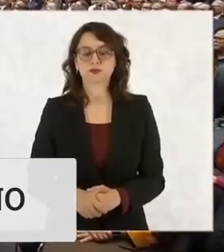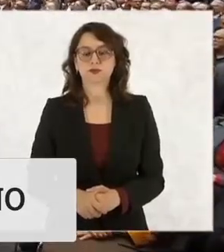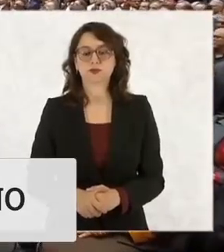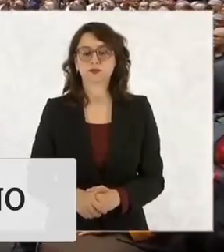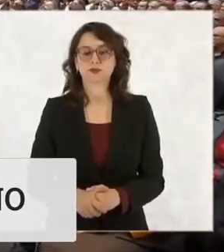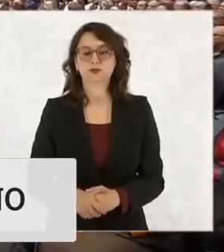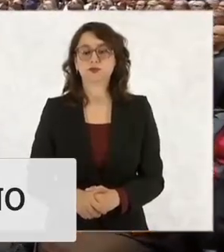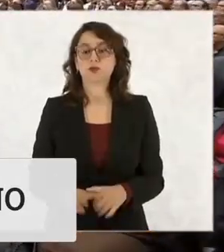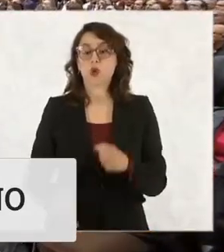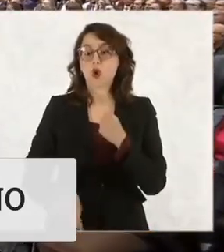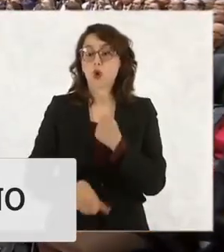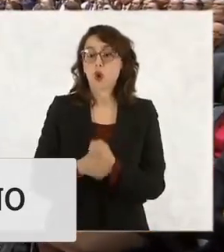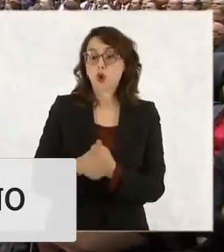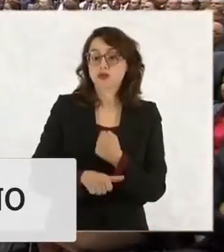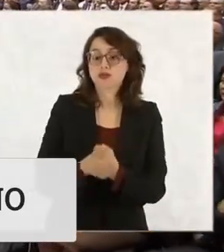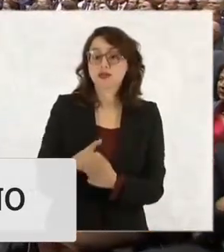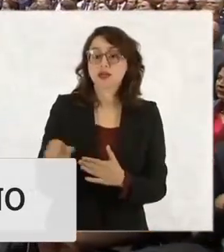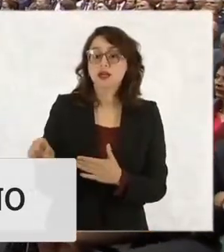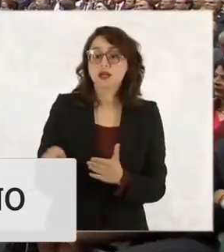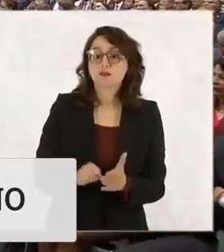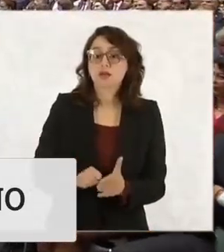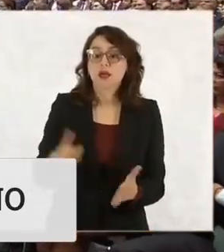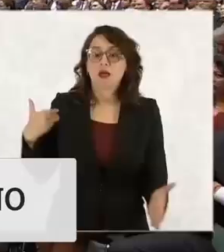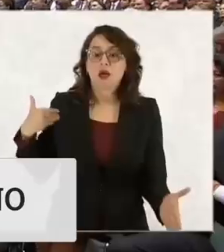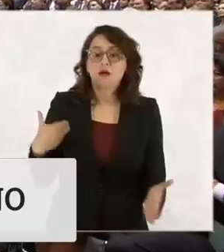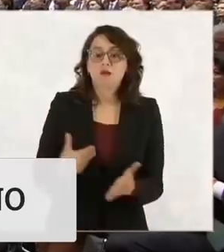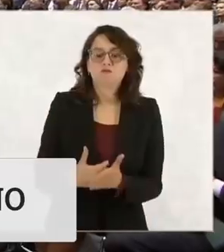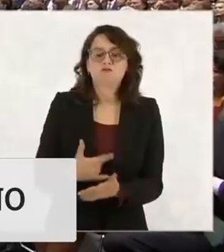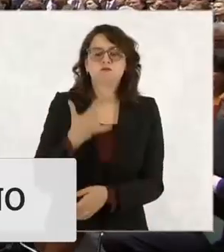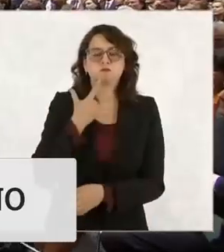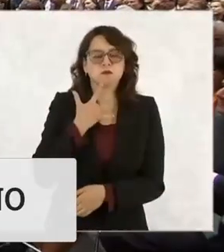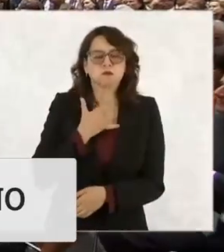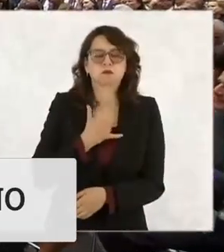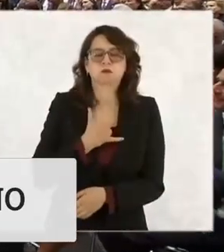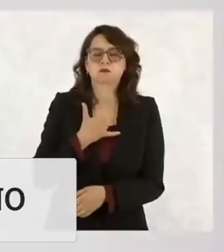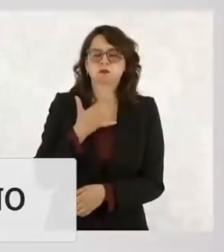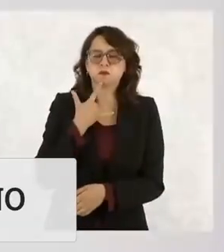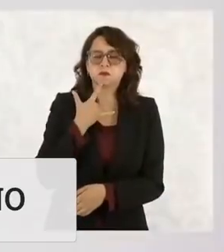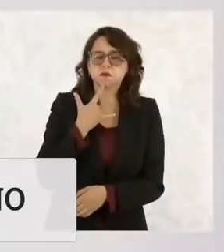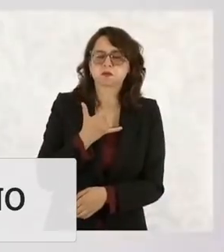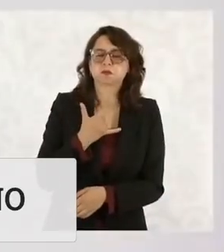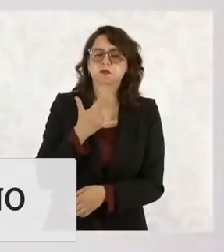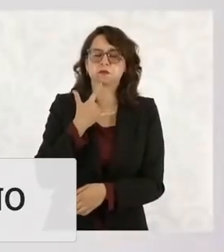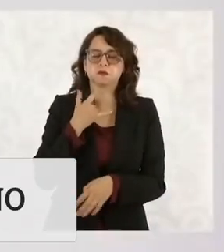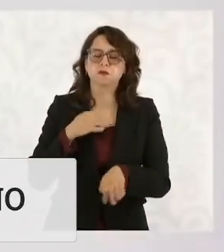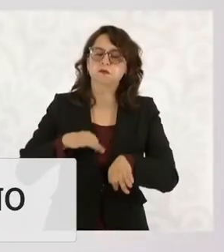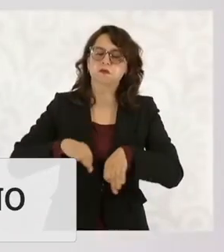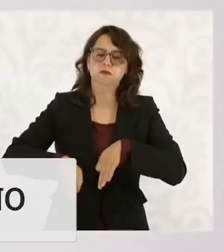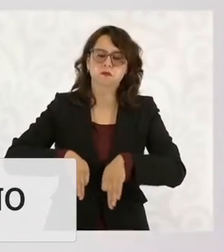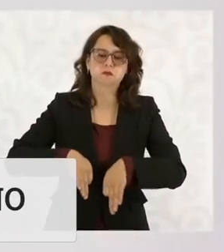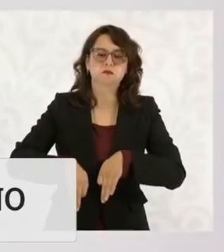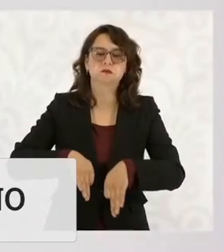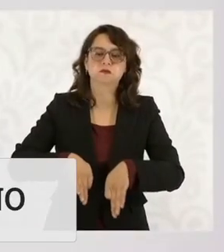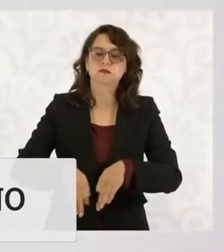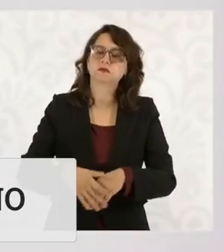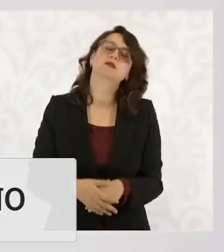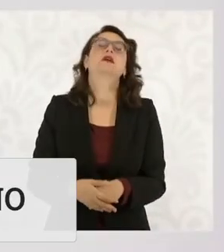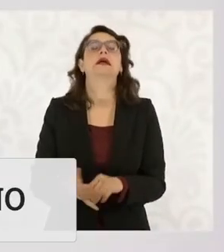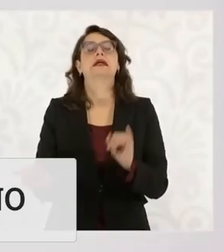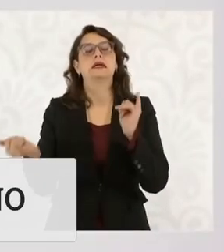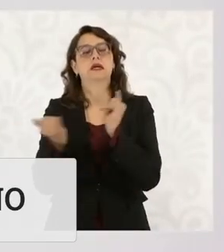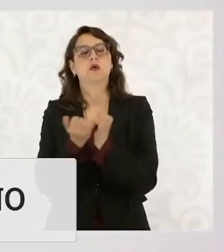Han sido 11 meses de arduo trabajo y quiero aprovechar para agradecer también